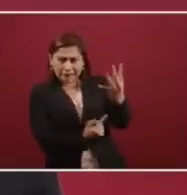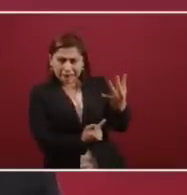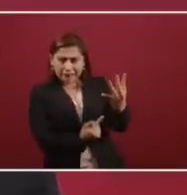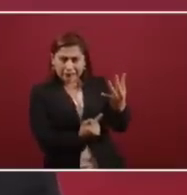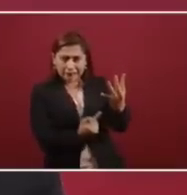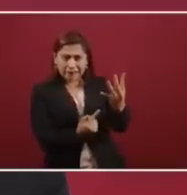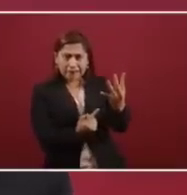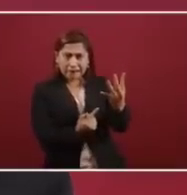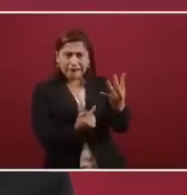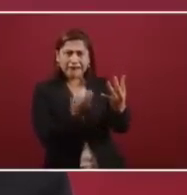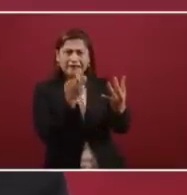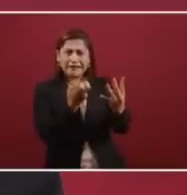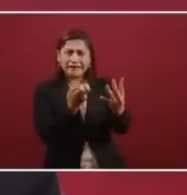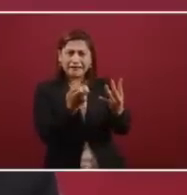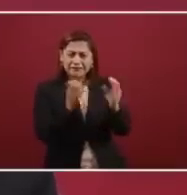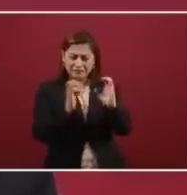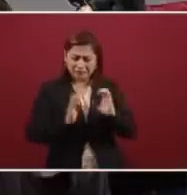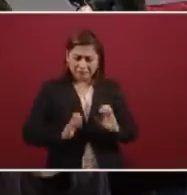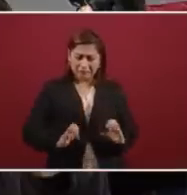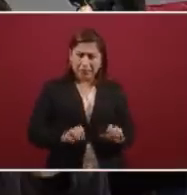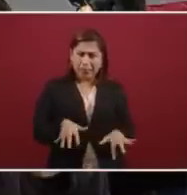es lujo barato